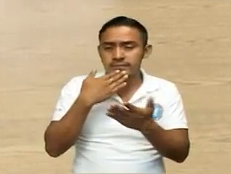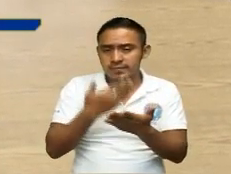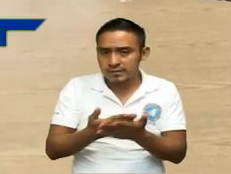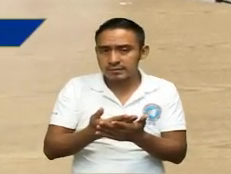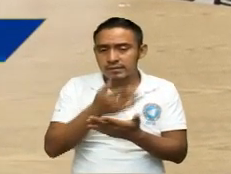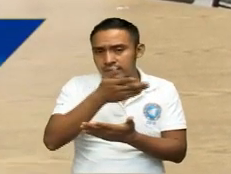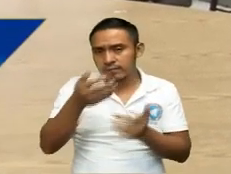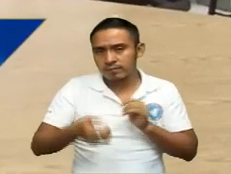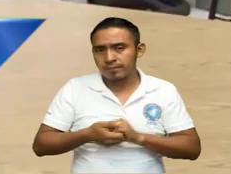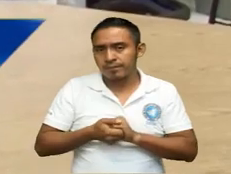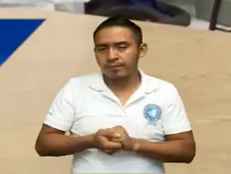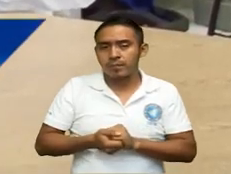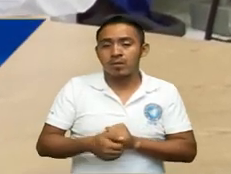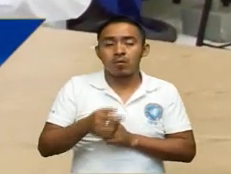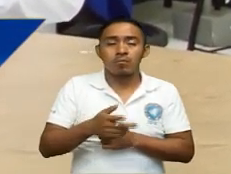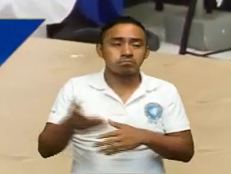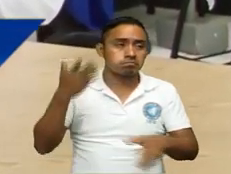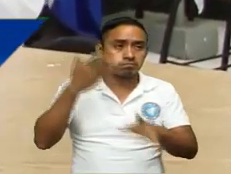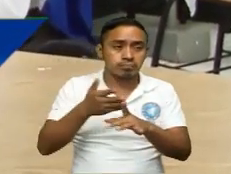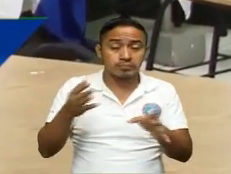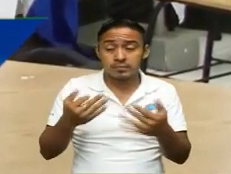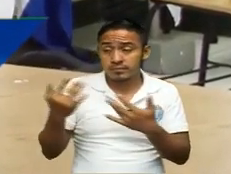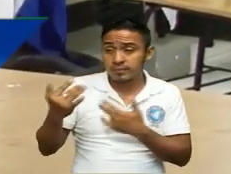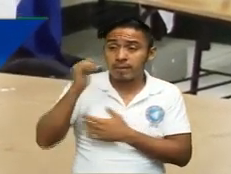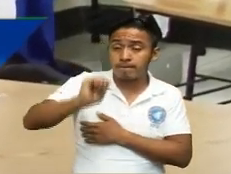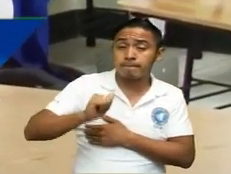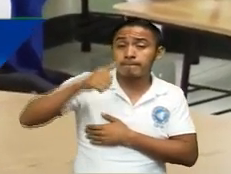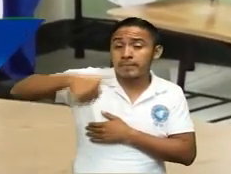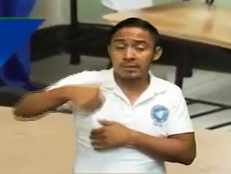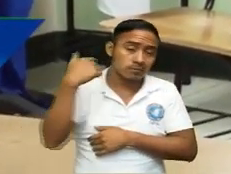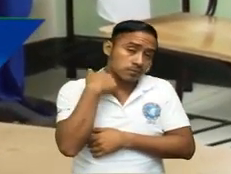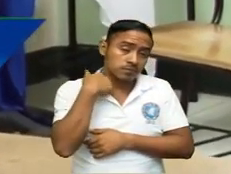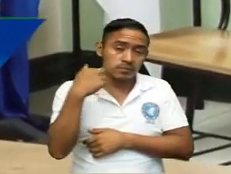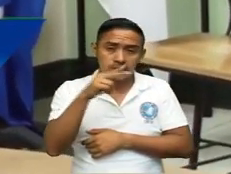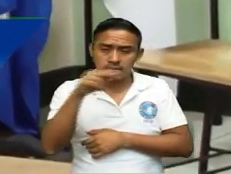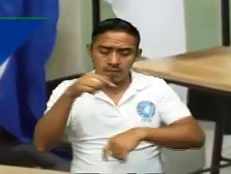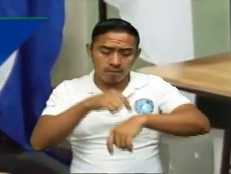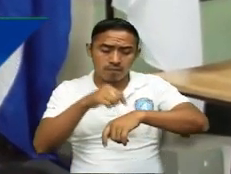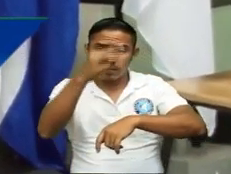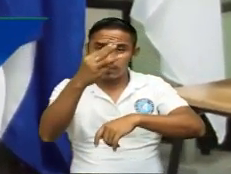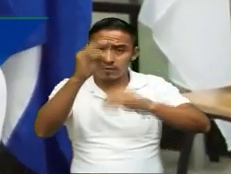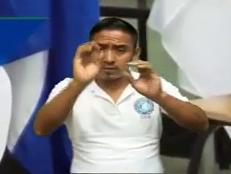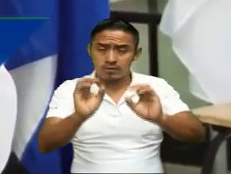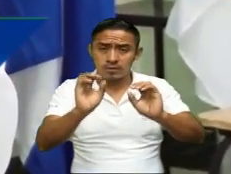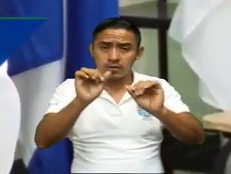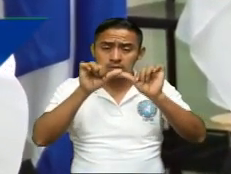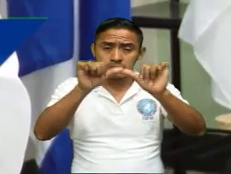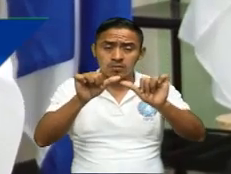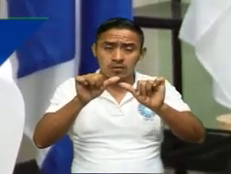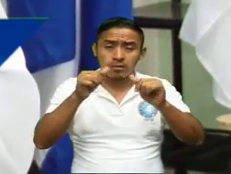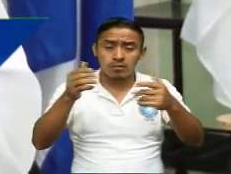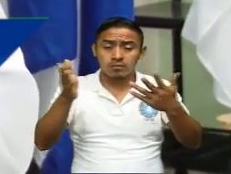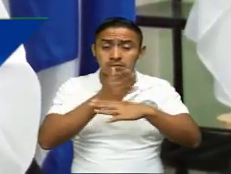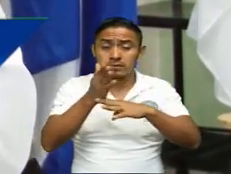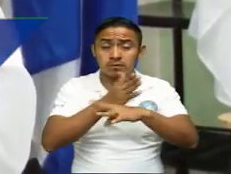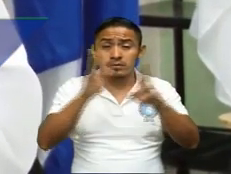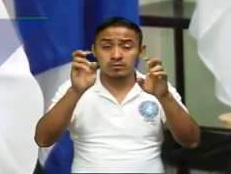amigos televidentes, su fiel sintonía. Le esperamos el día de mañana siempre a las 3 de la tarde para seguir conversando